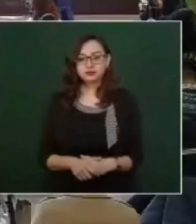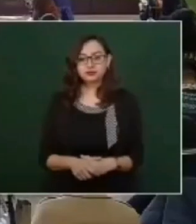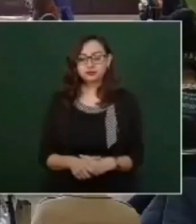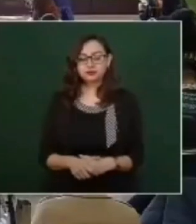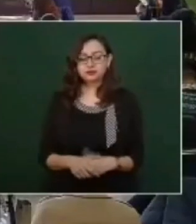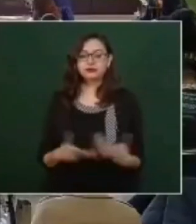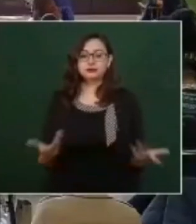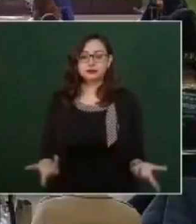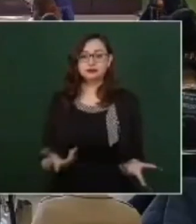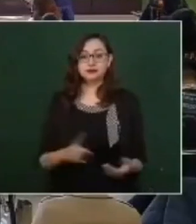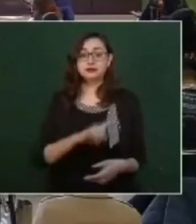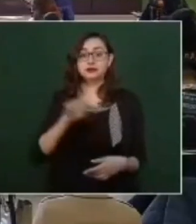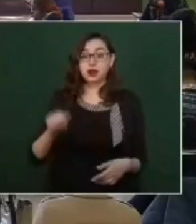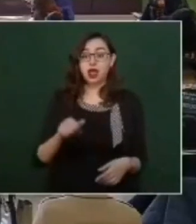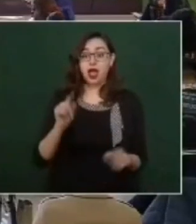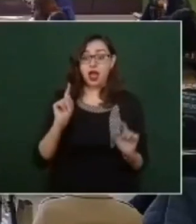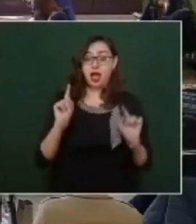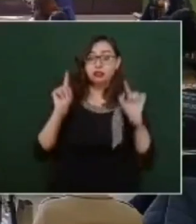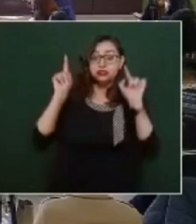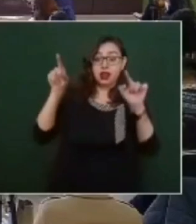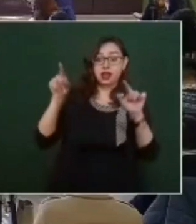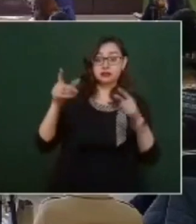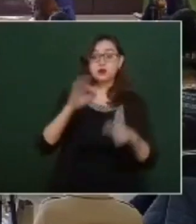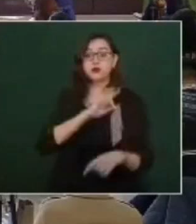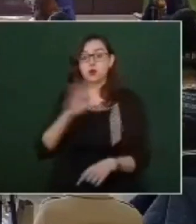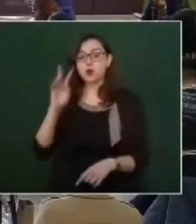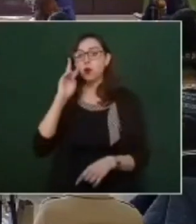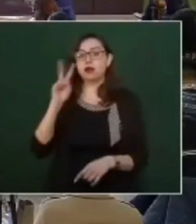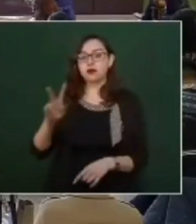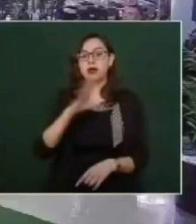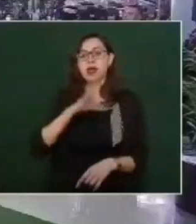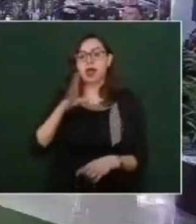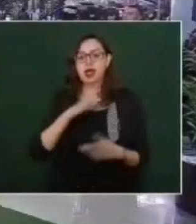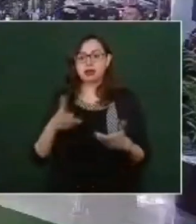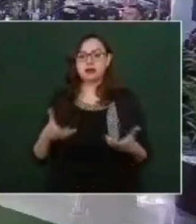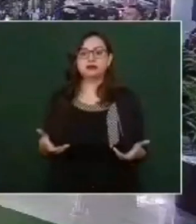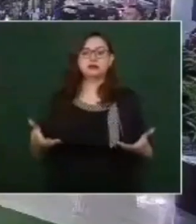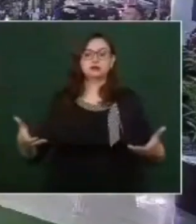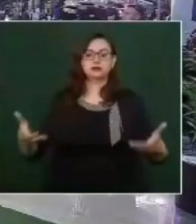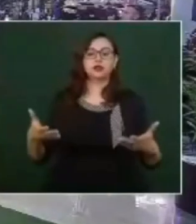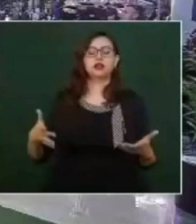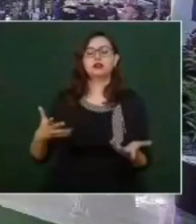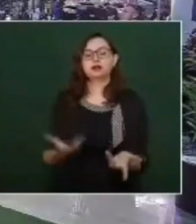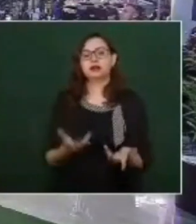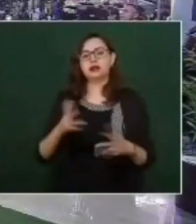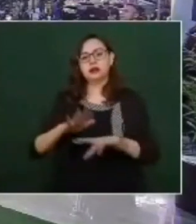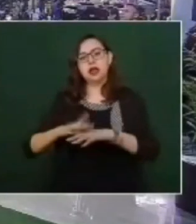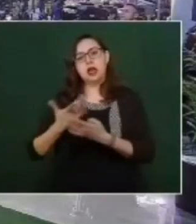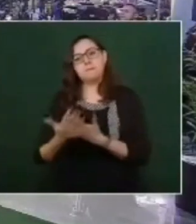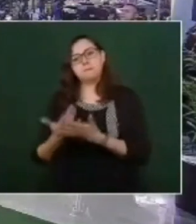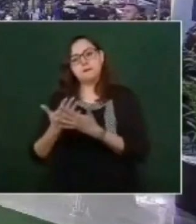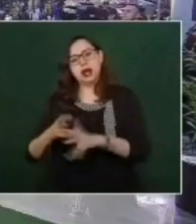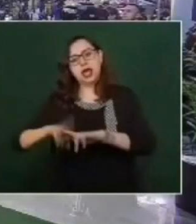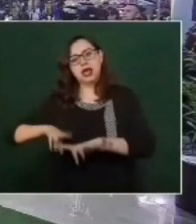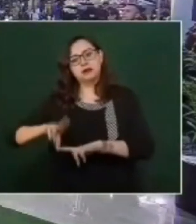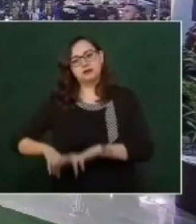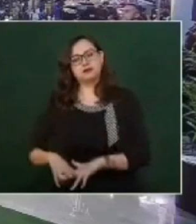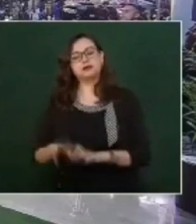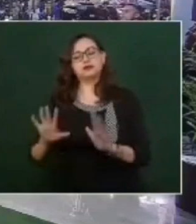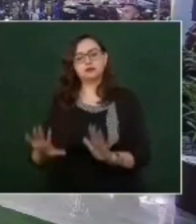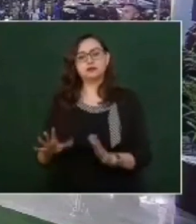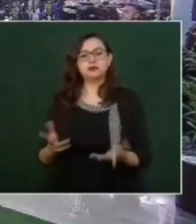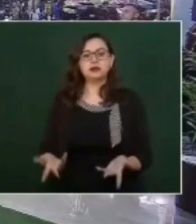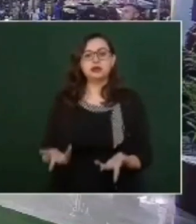comercial, atrás de ustedes están esos grandes pasillos de circulación donde están las salas de última espera para que los pasajeros